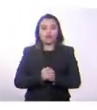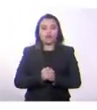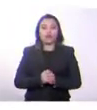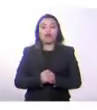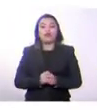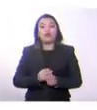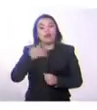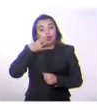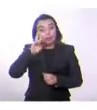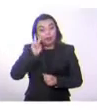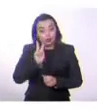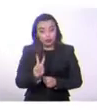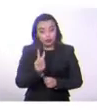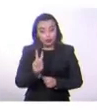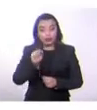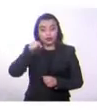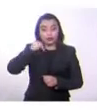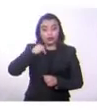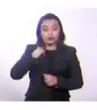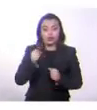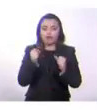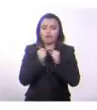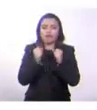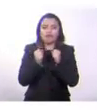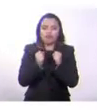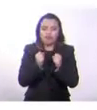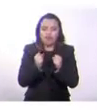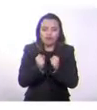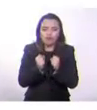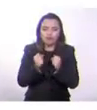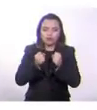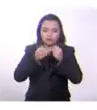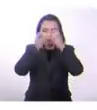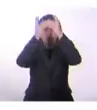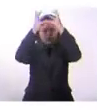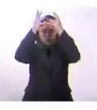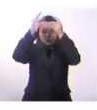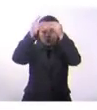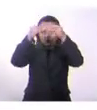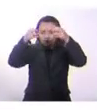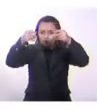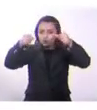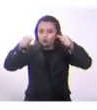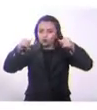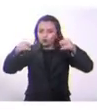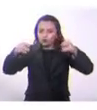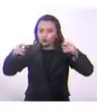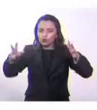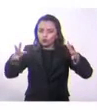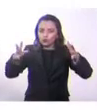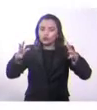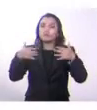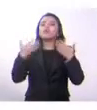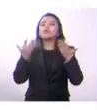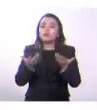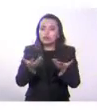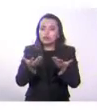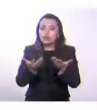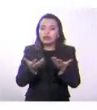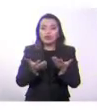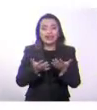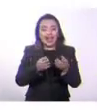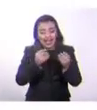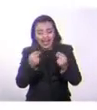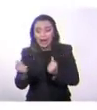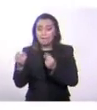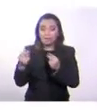las que existe un flujo rápido de hielo, lo que sugiere la importancia de este flujo glacial para el